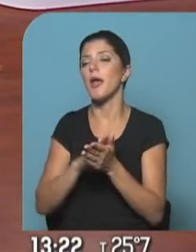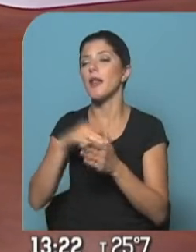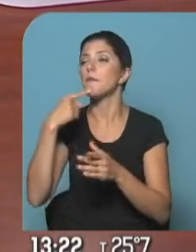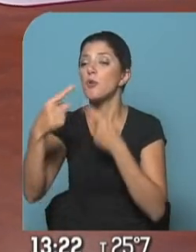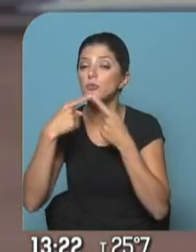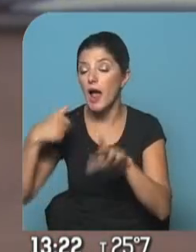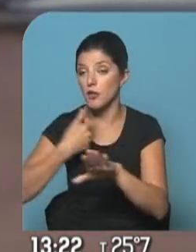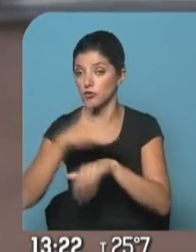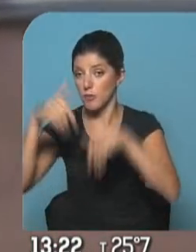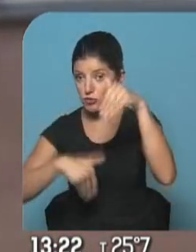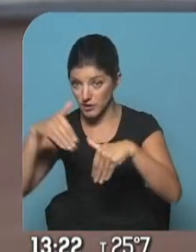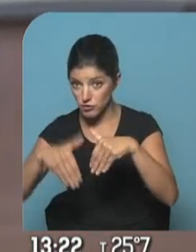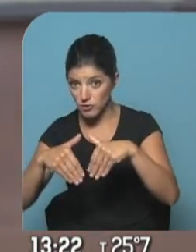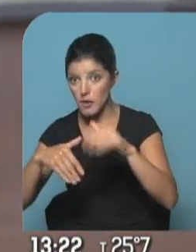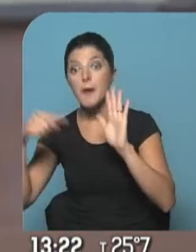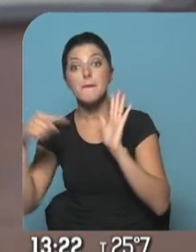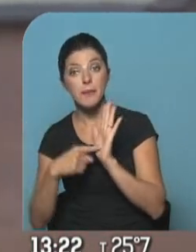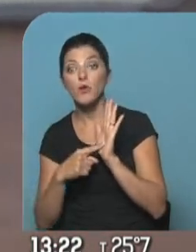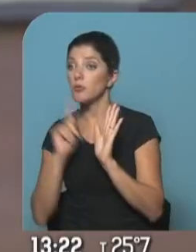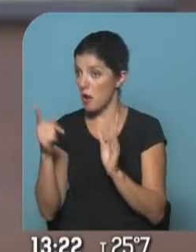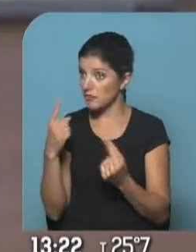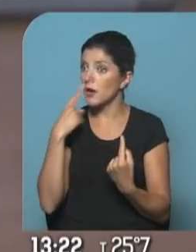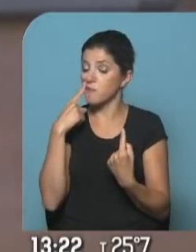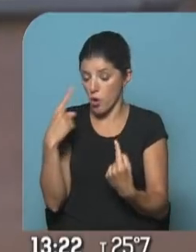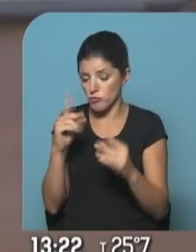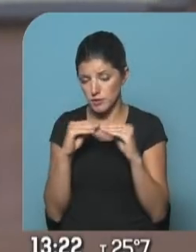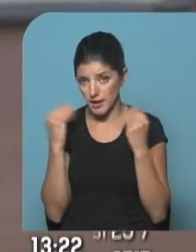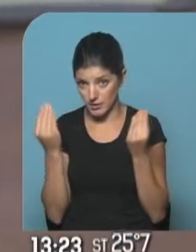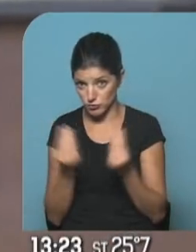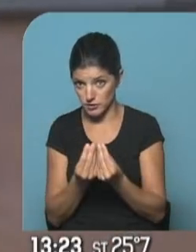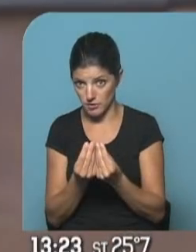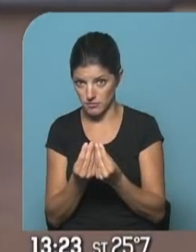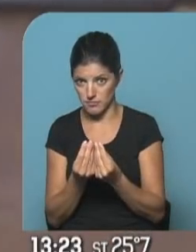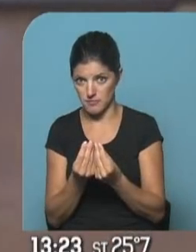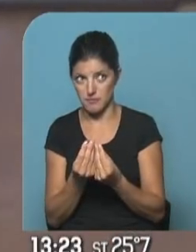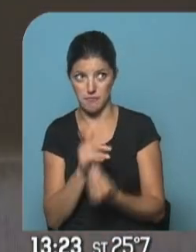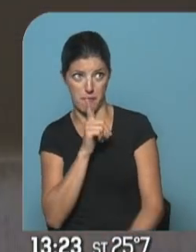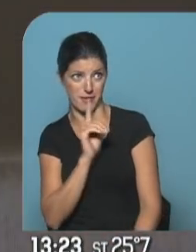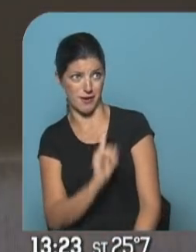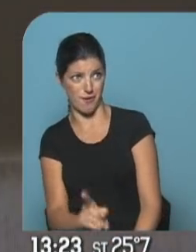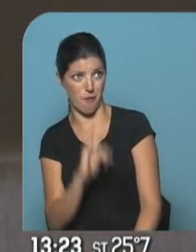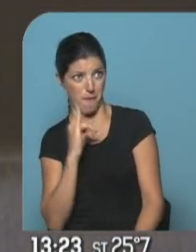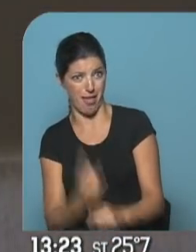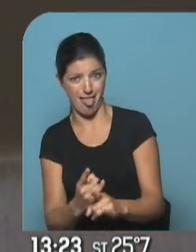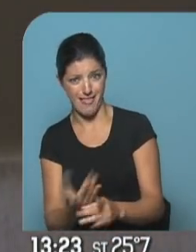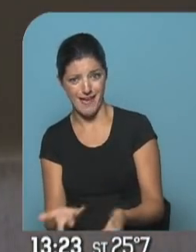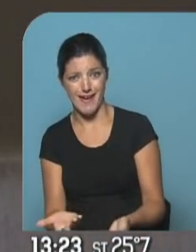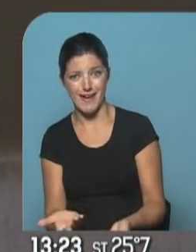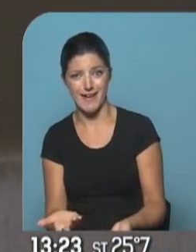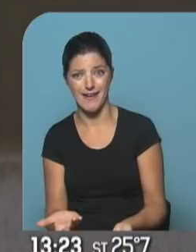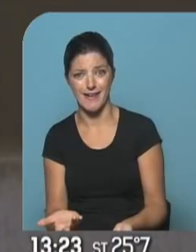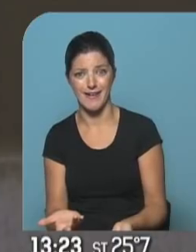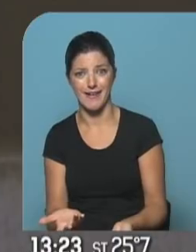ver con una campaña y demás, pero se aceptaba, se aceptaba el resultado. Sí. No se aceptaba tanto. No, a ver, efectivamente